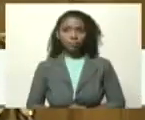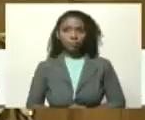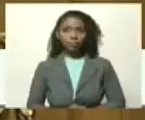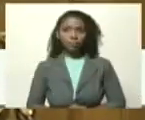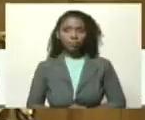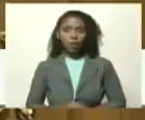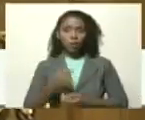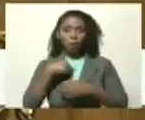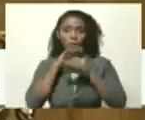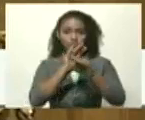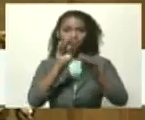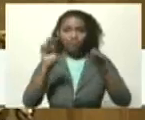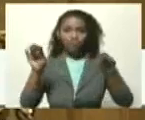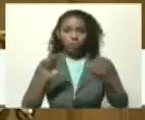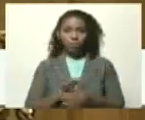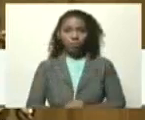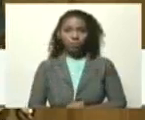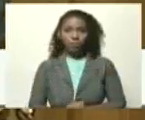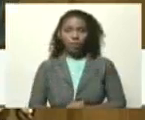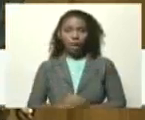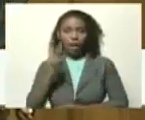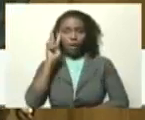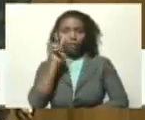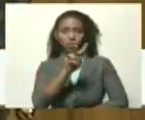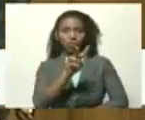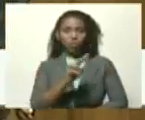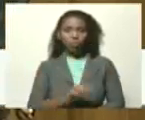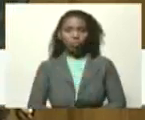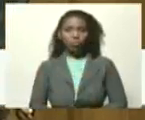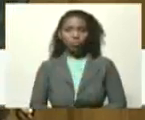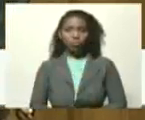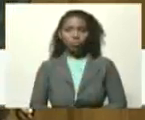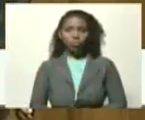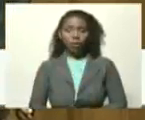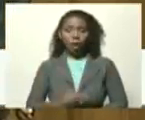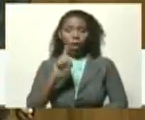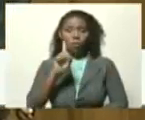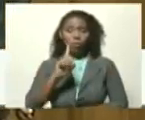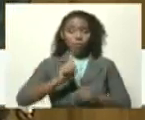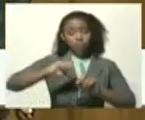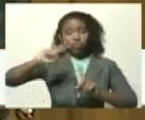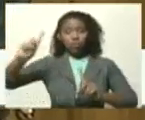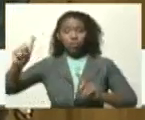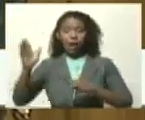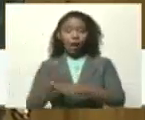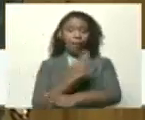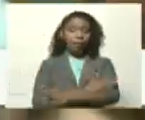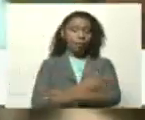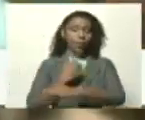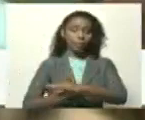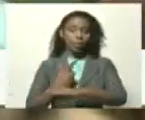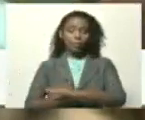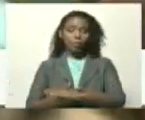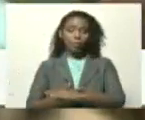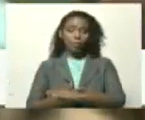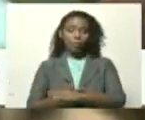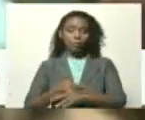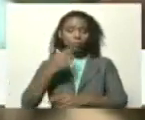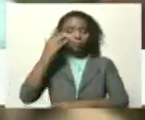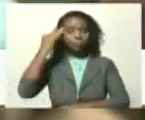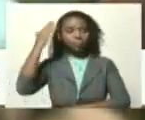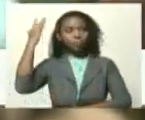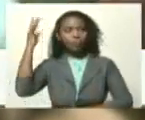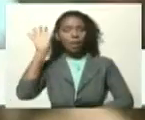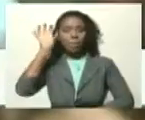Invoco la visión que como un relámpago se anticipó a los tiempos y soñó con